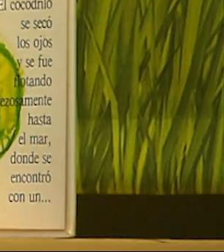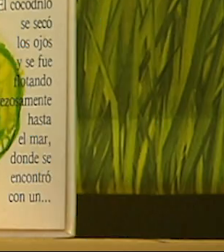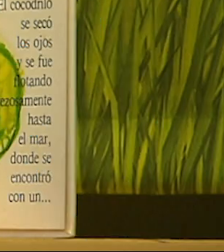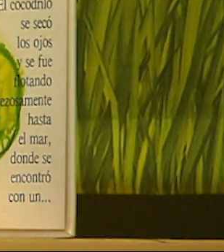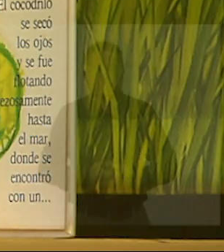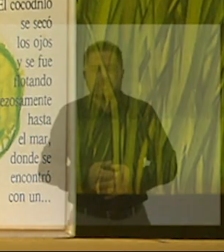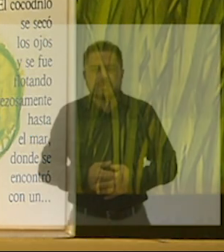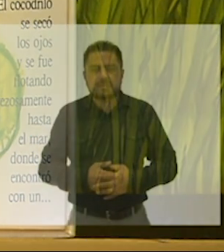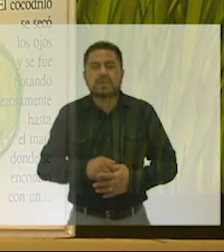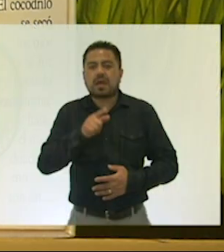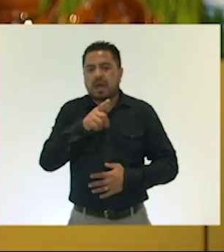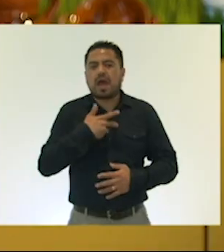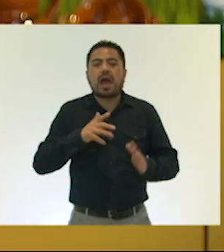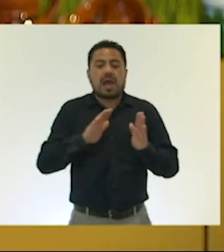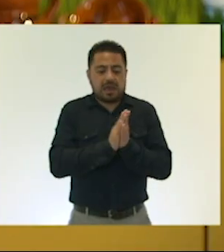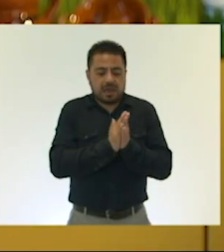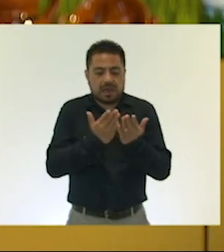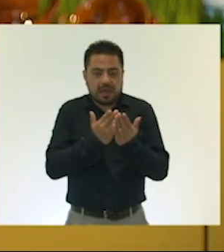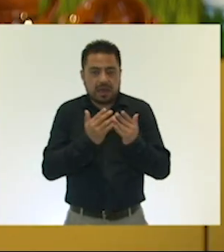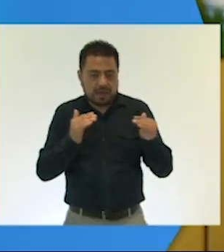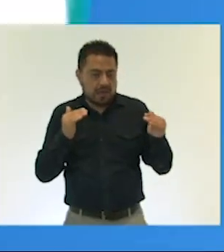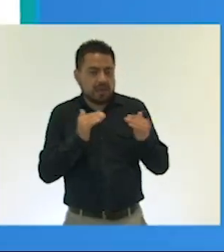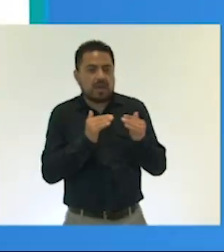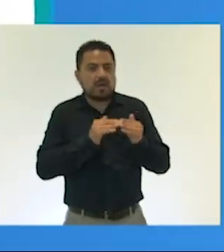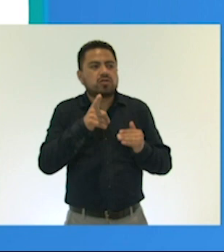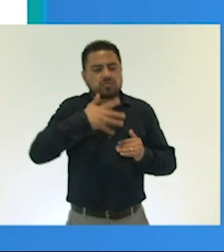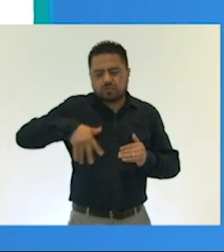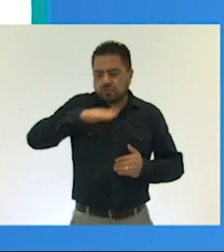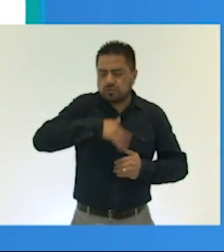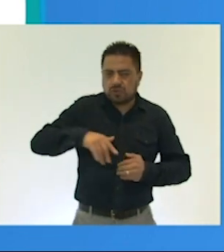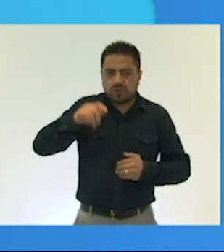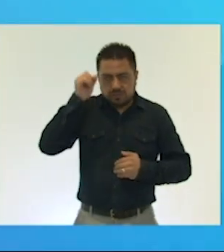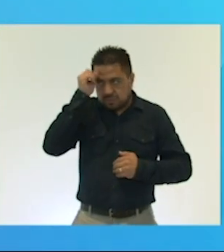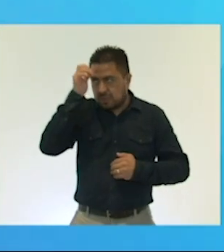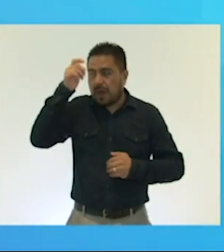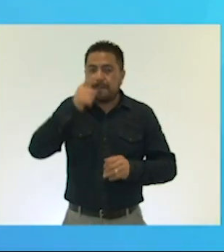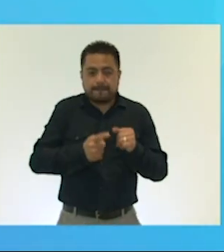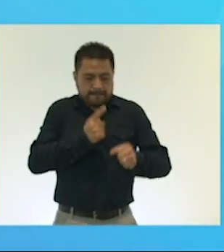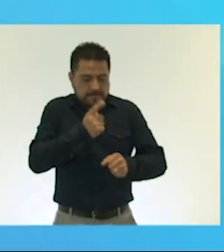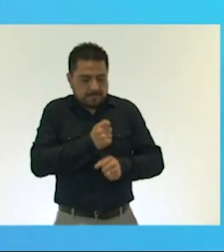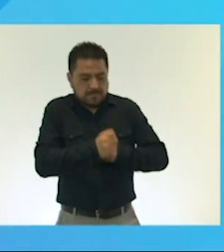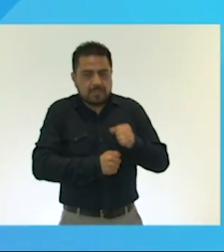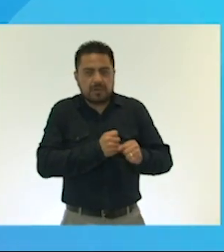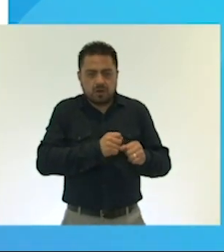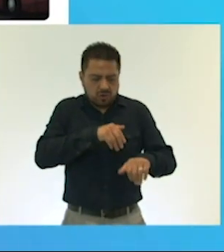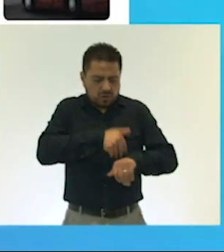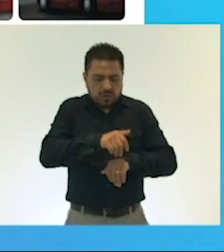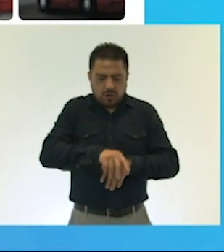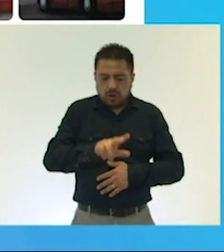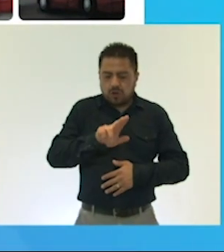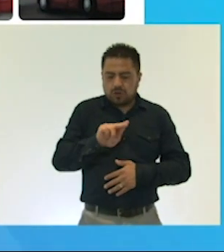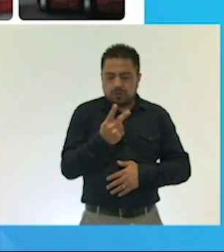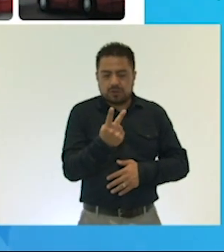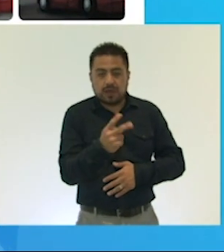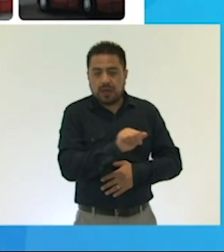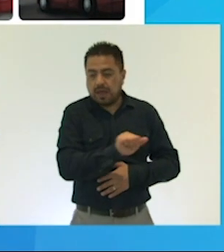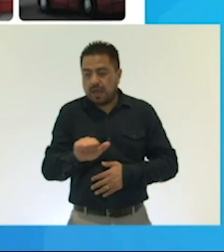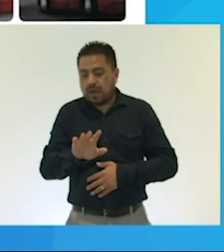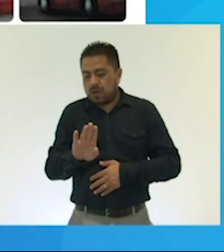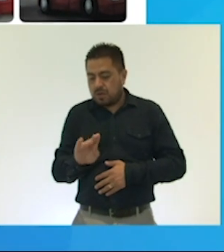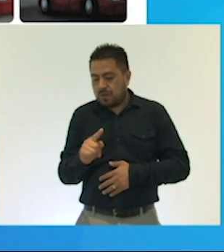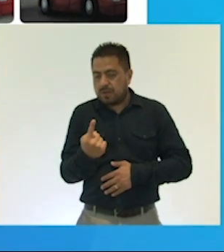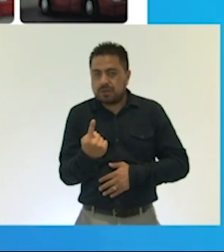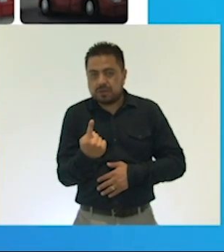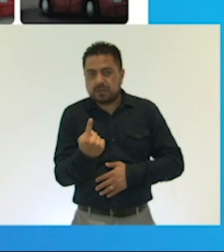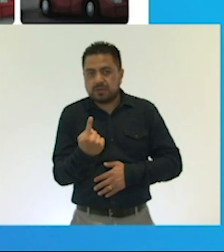Si tienes tus libros de texto en casa, busquen el de conocimiento del medio de primer grado en las páginas 82 a 91.